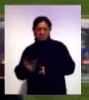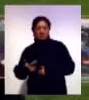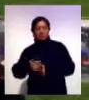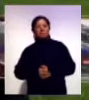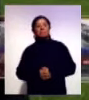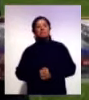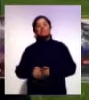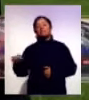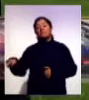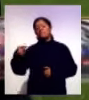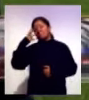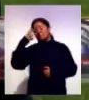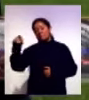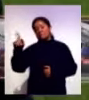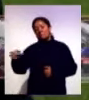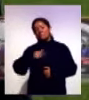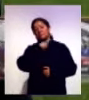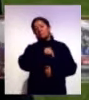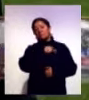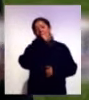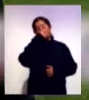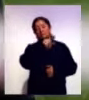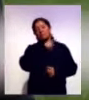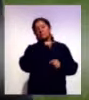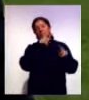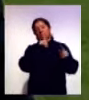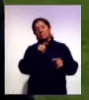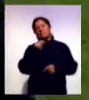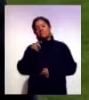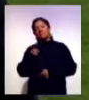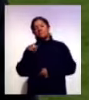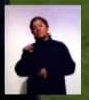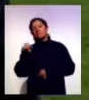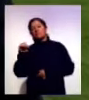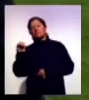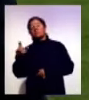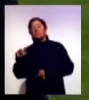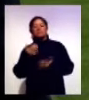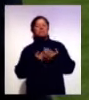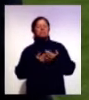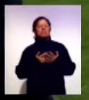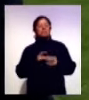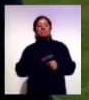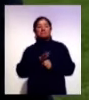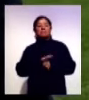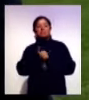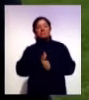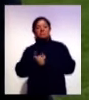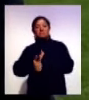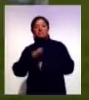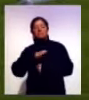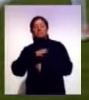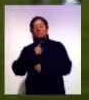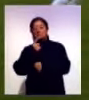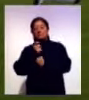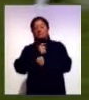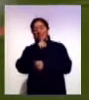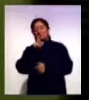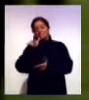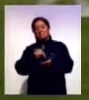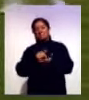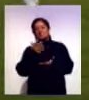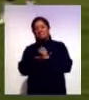después Lobos de Tlaxcala, Alto Rendimiento Tuzo, y bueno, después vendrán nuestros pendientes, que en esos partidos nos estamos jugando los primeros lugares de la tabla. El